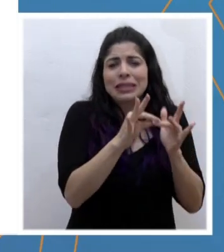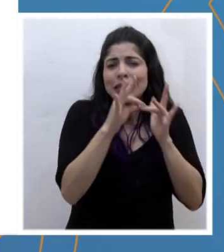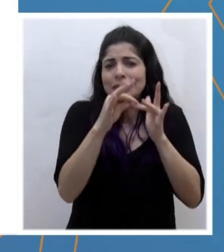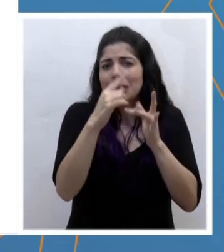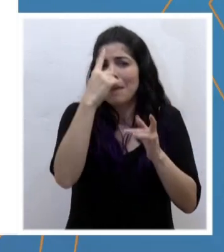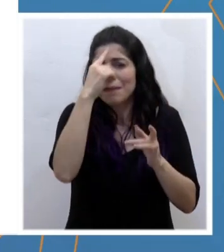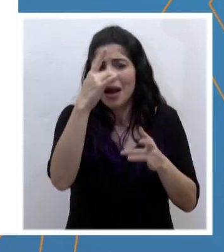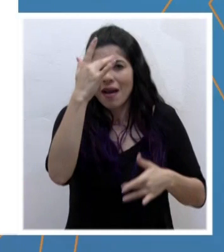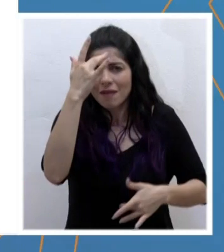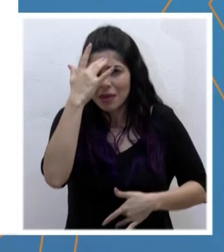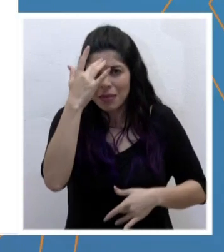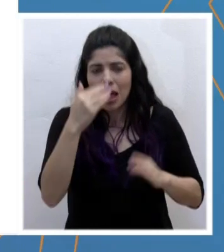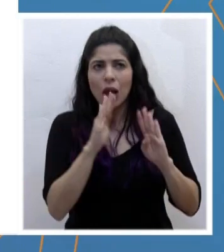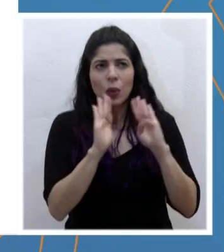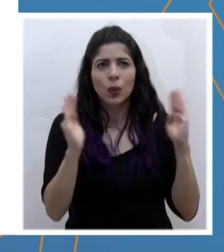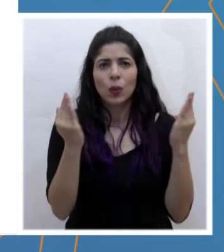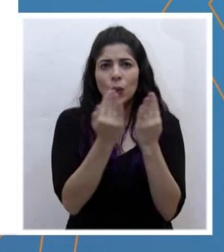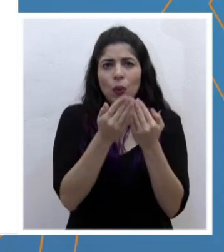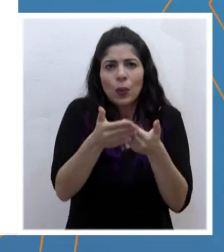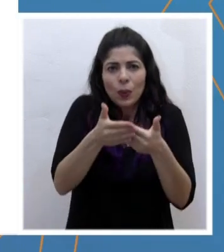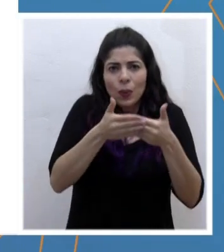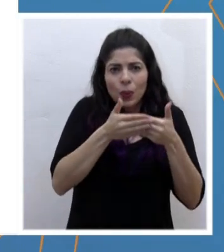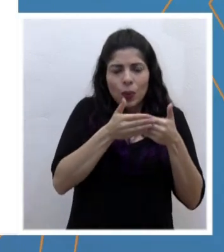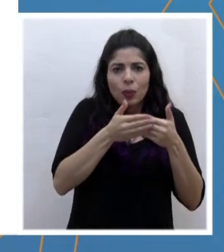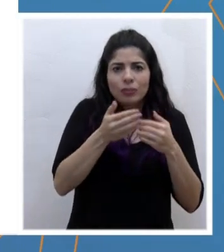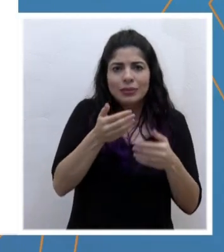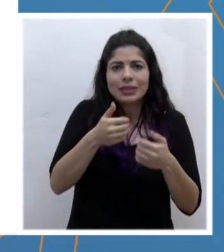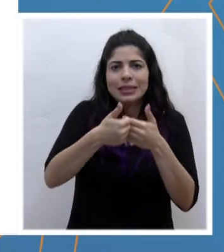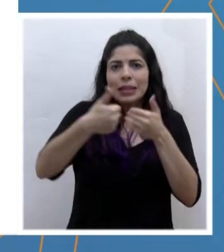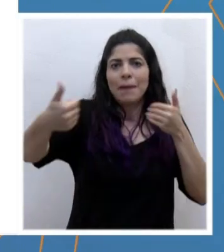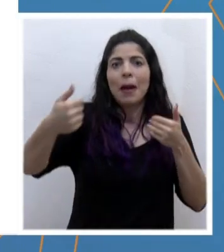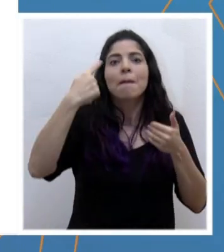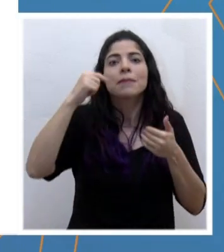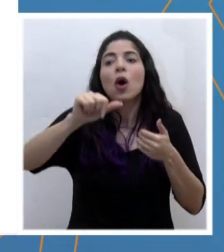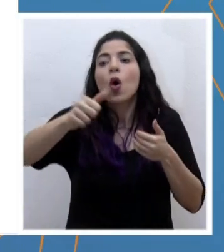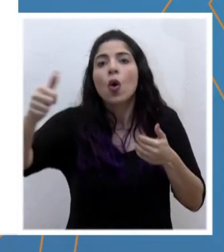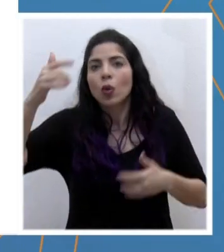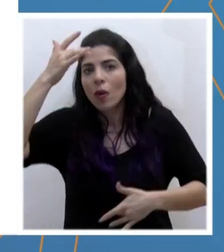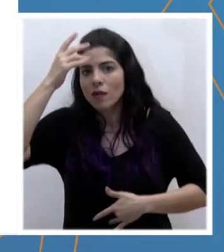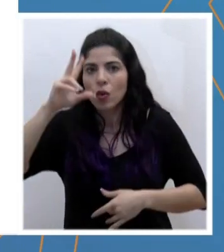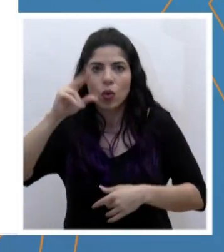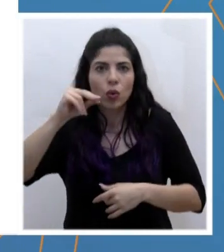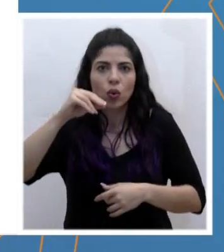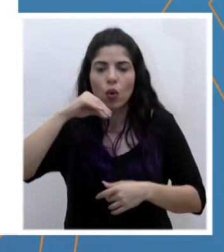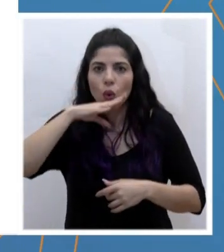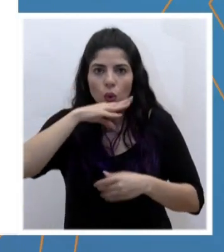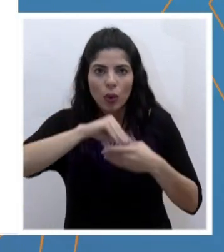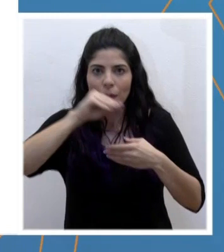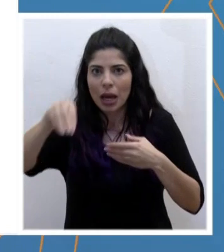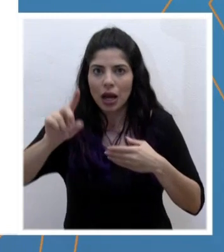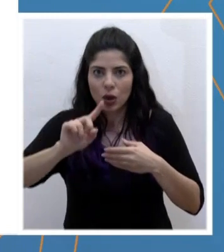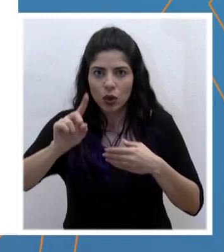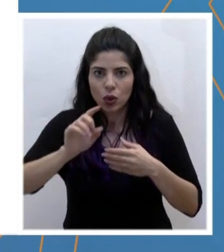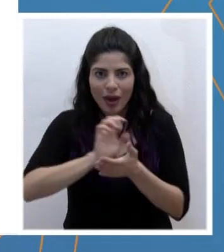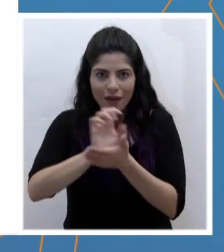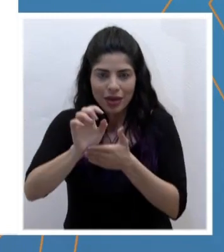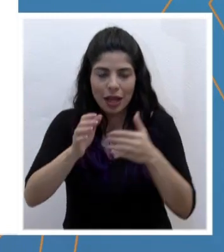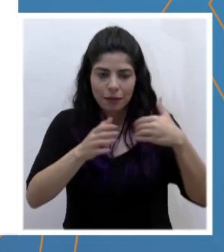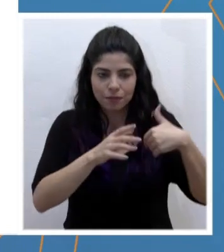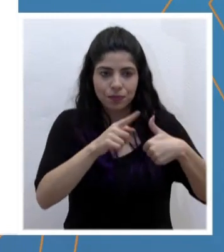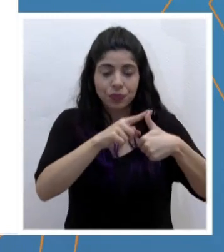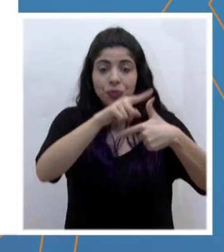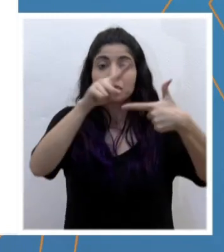tienen cubículos de aislamiento, que nos van a asegurar que no se van a contaminar otros pacientes que no padezcan COVID. Camas